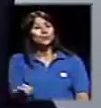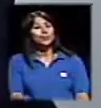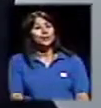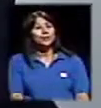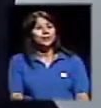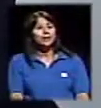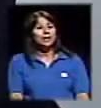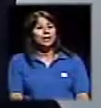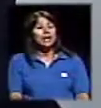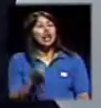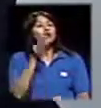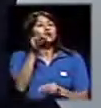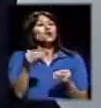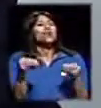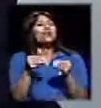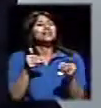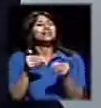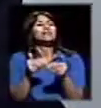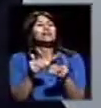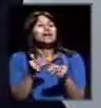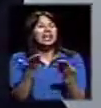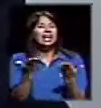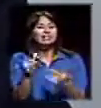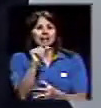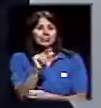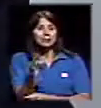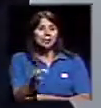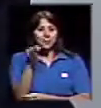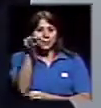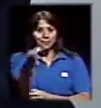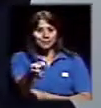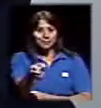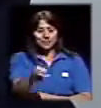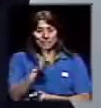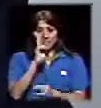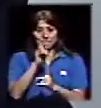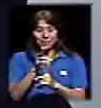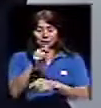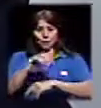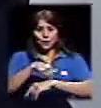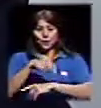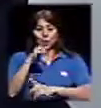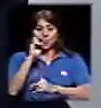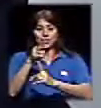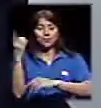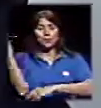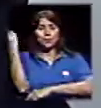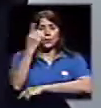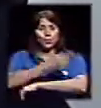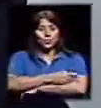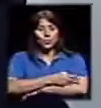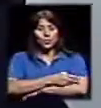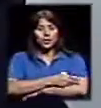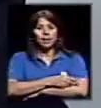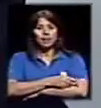el más inmediato es el de la próxima semana, cuando en estas mismas circunstancias y horas